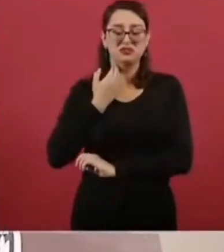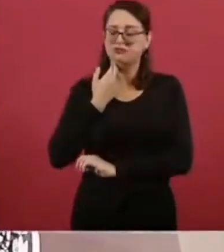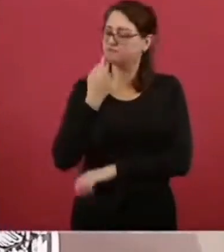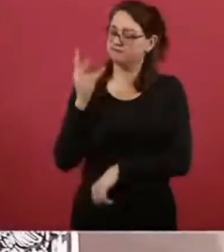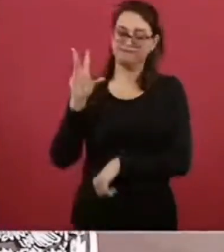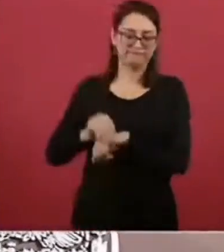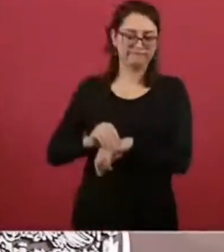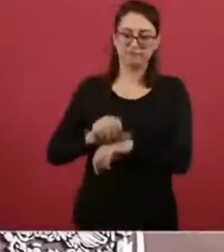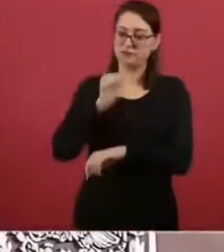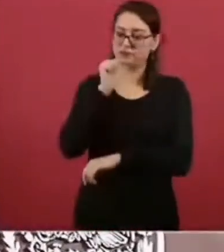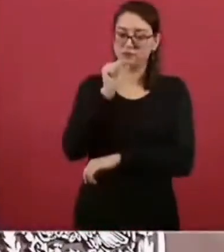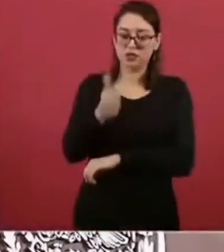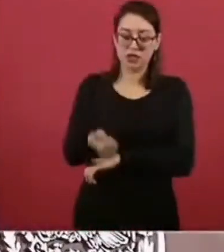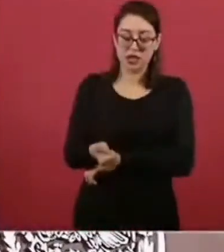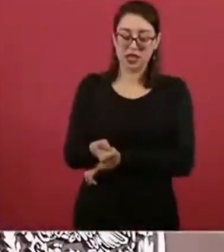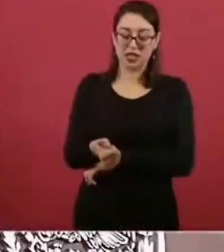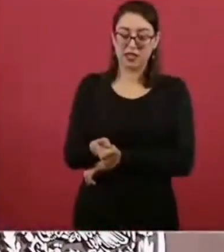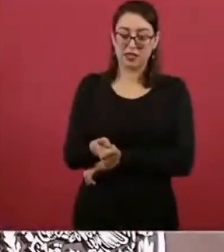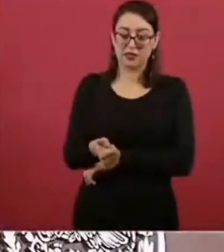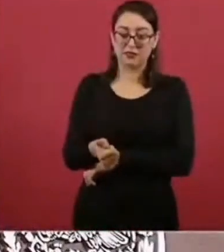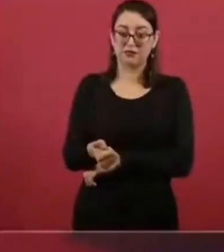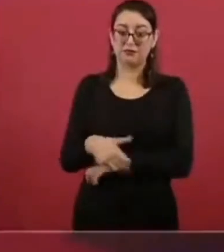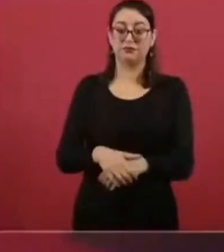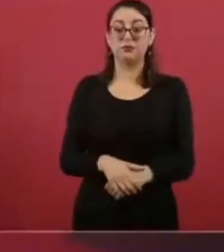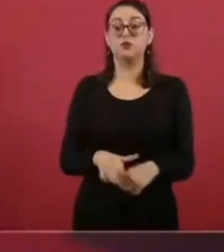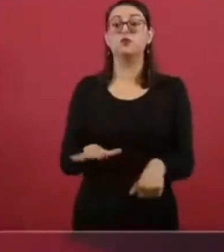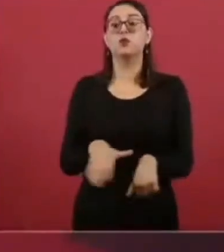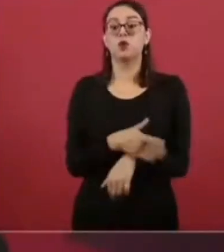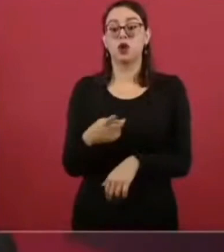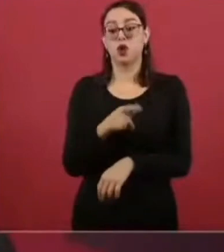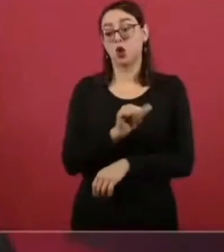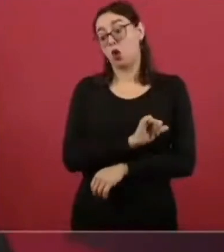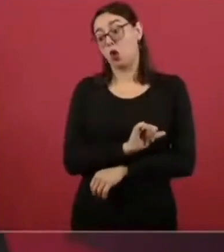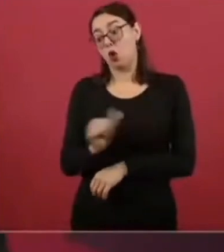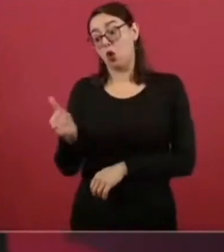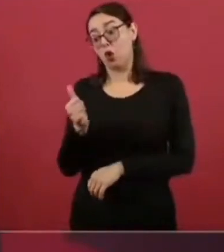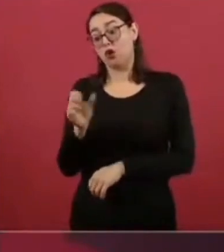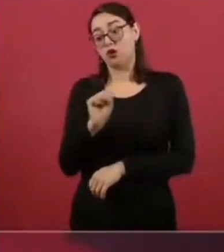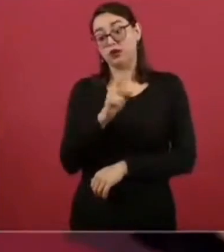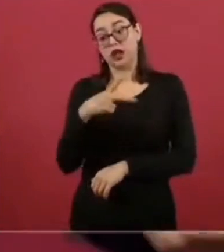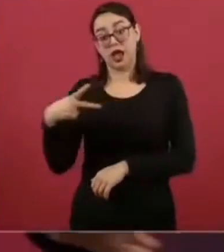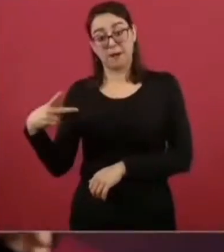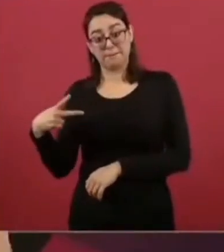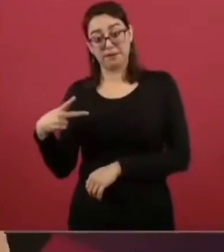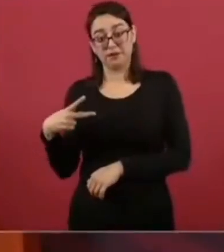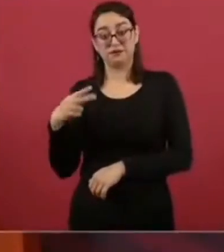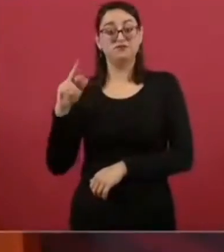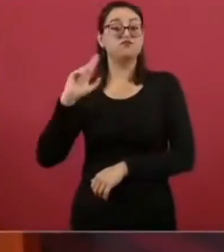porque en algunas plataformas está lleno de bots.